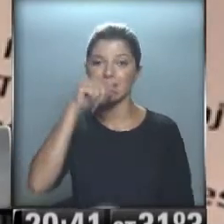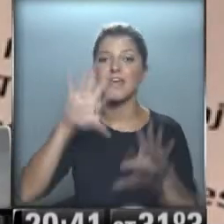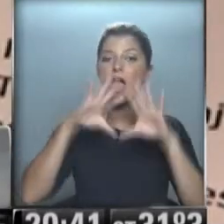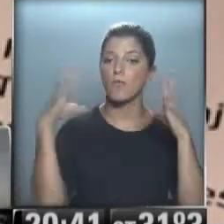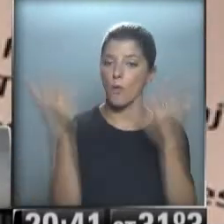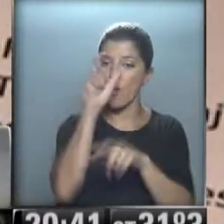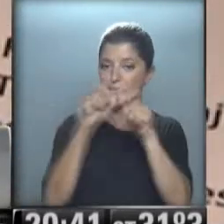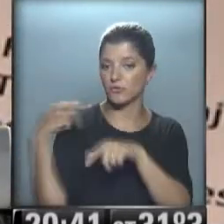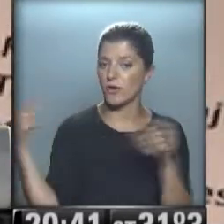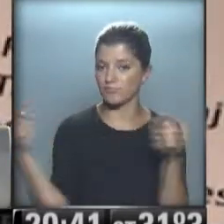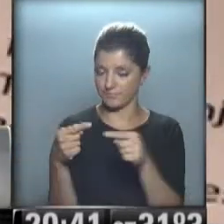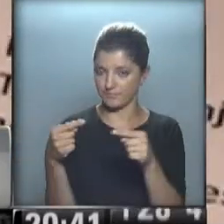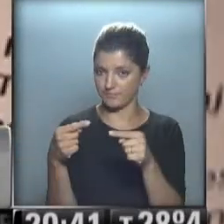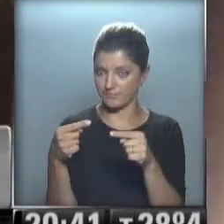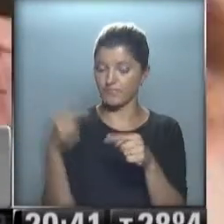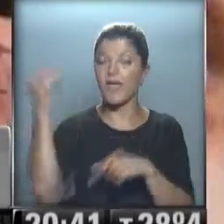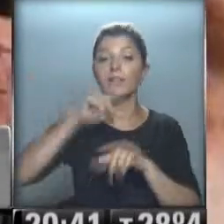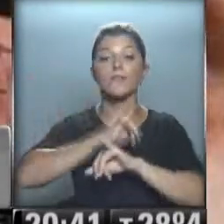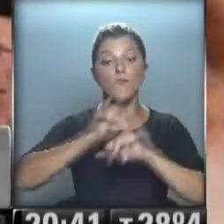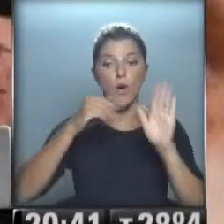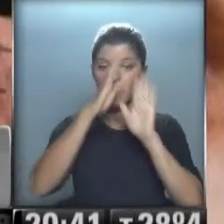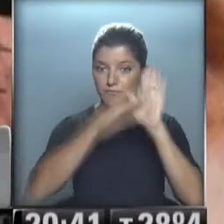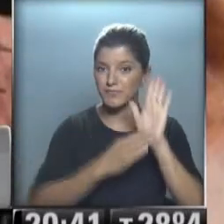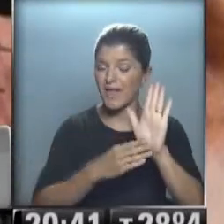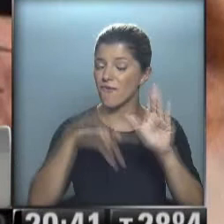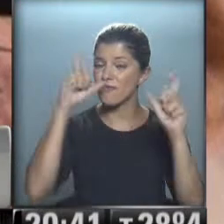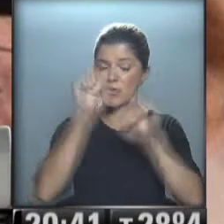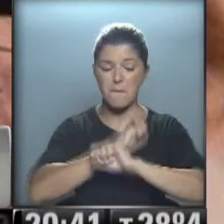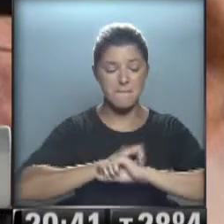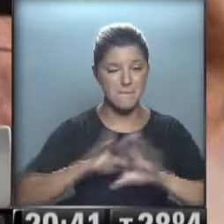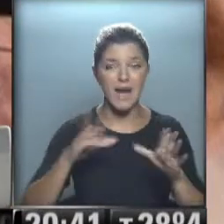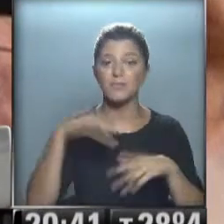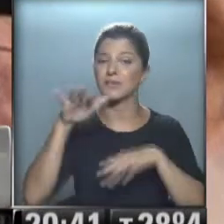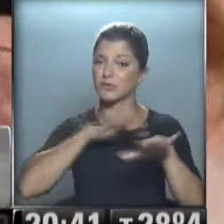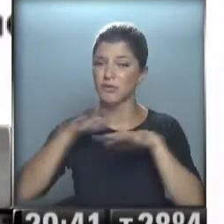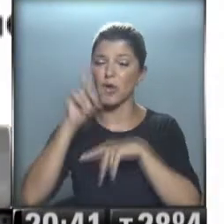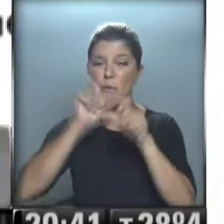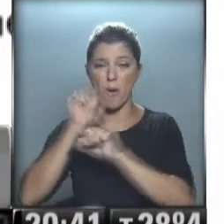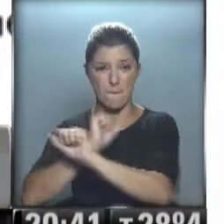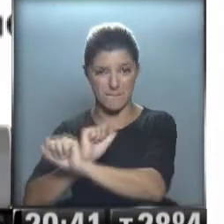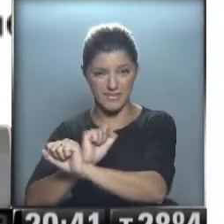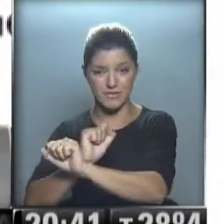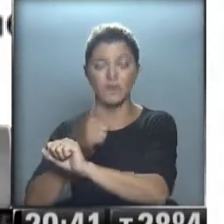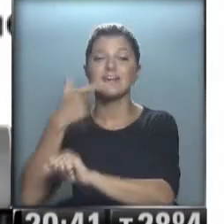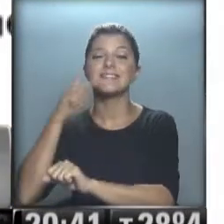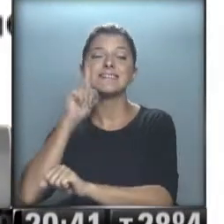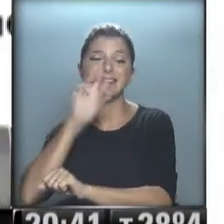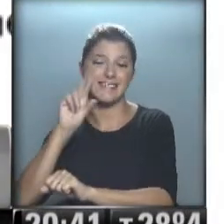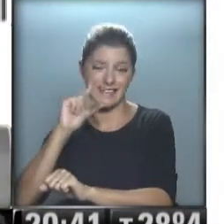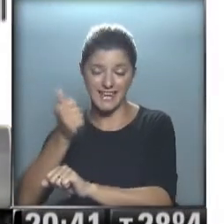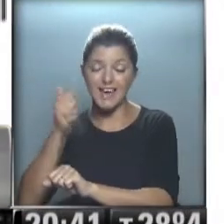humanidad. El informe contiene fotos espeluznantes sobre presuntos presos sirios en condiciones